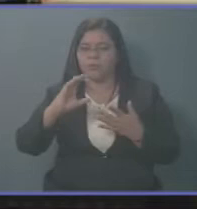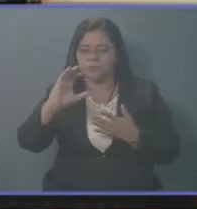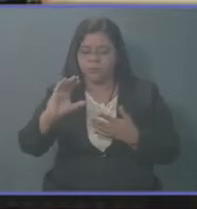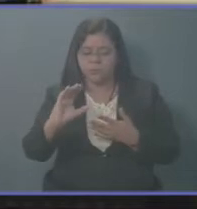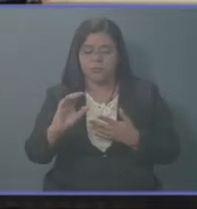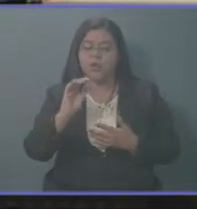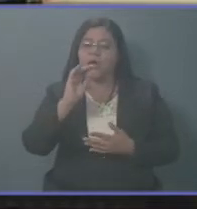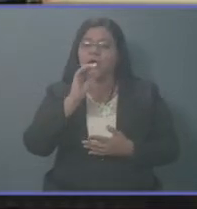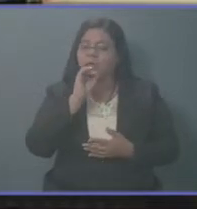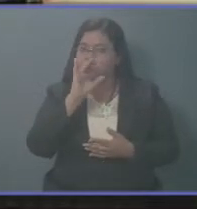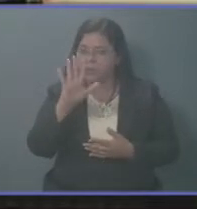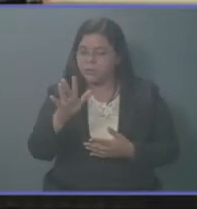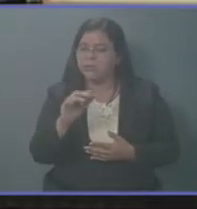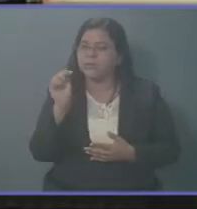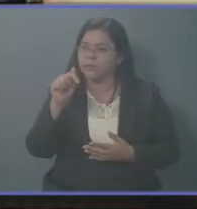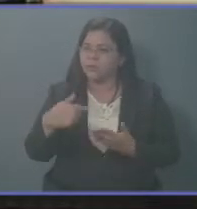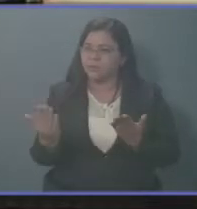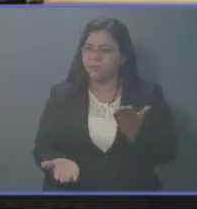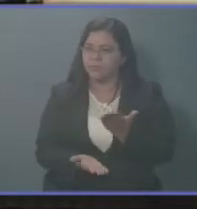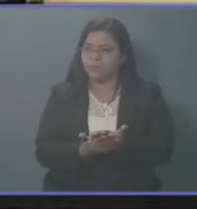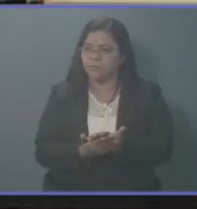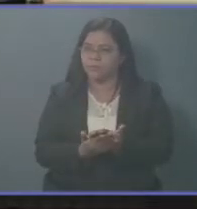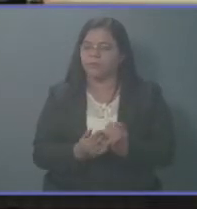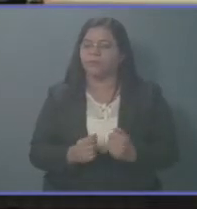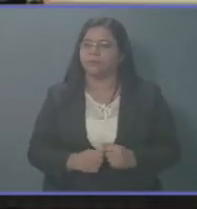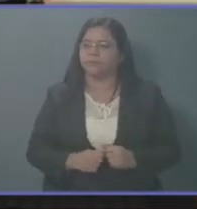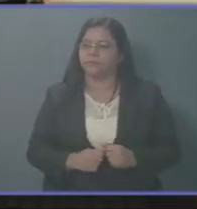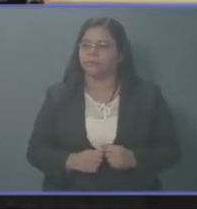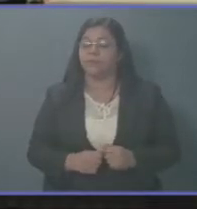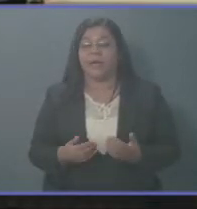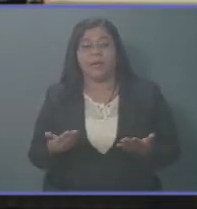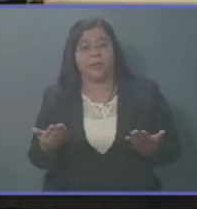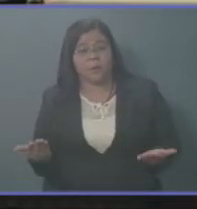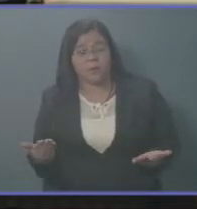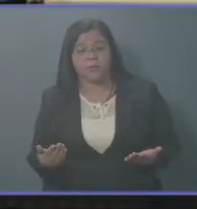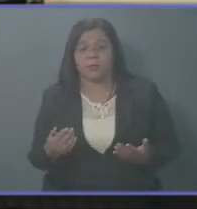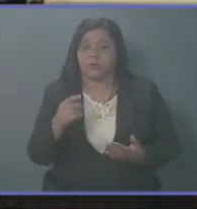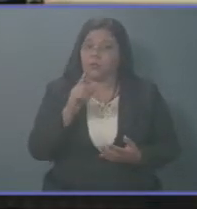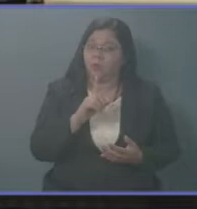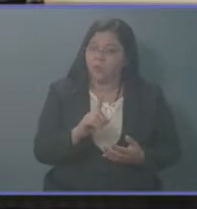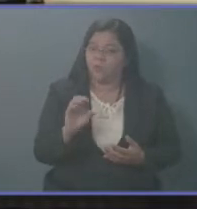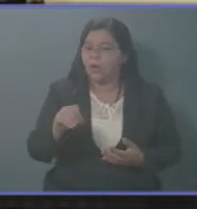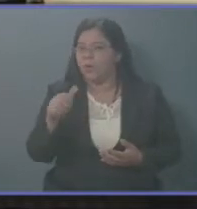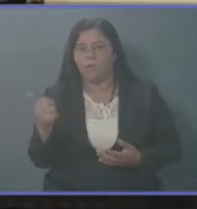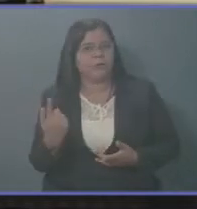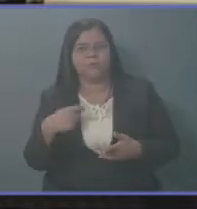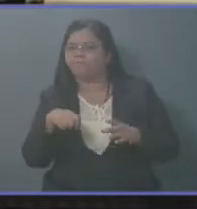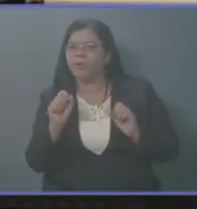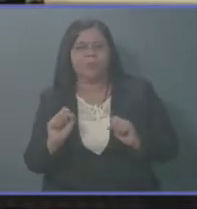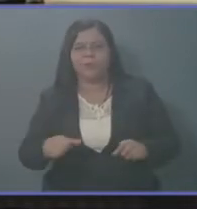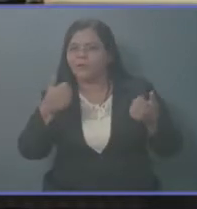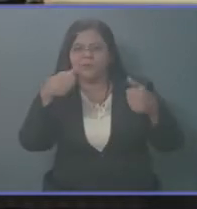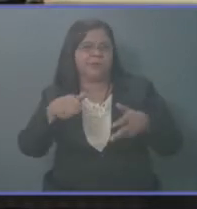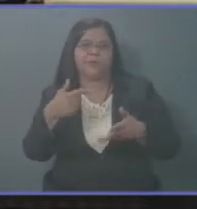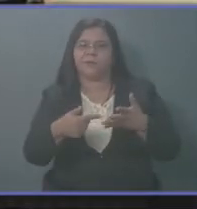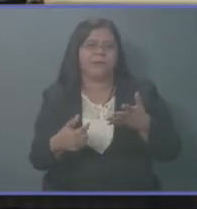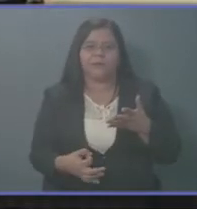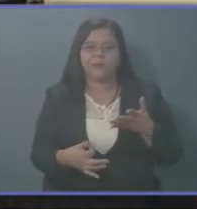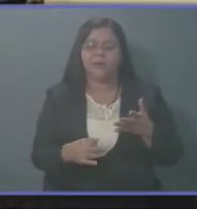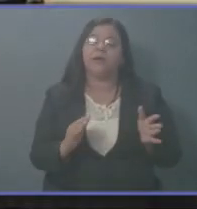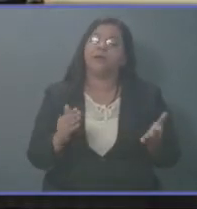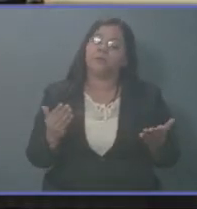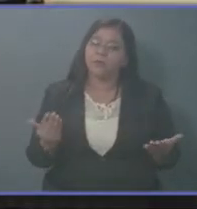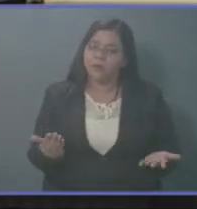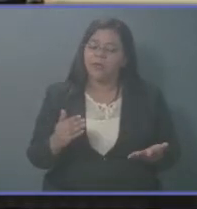ha subrayado este nexo de implicación. Entonces ni una ni otra pueden ser sometidas a la aprobación de una ley. Y es